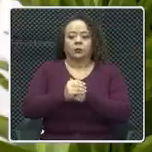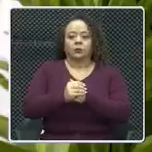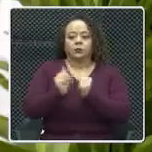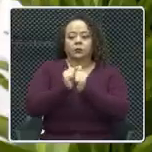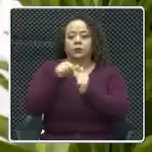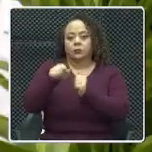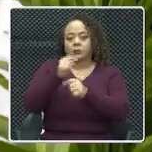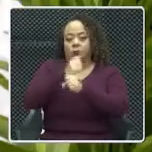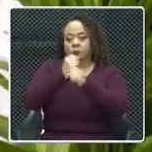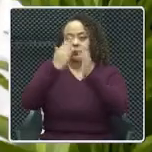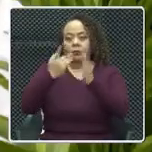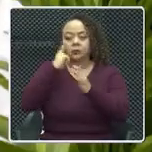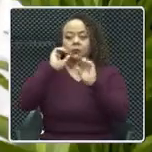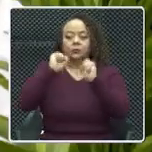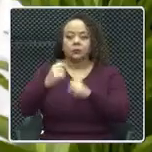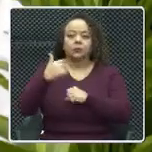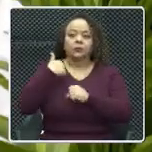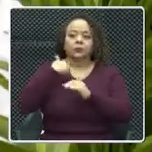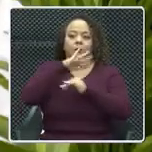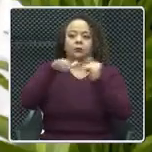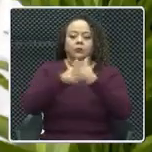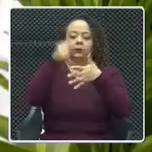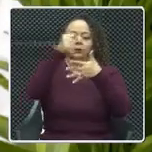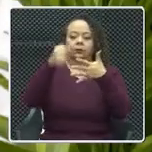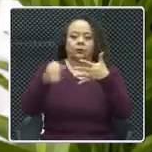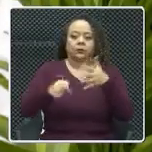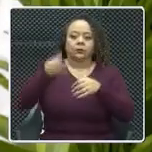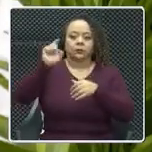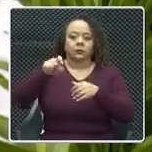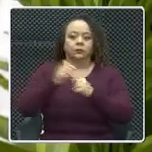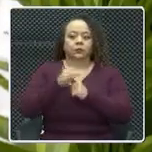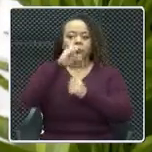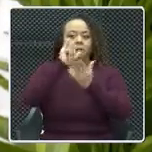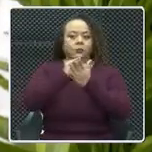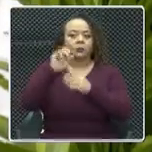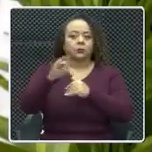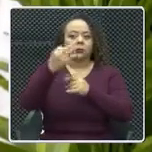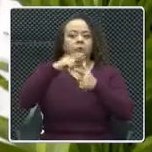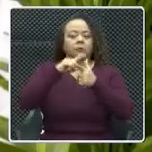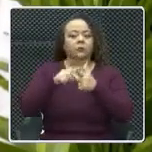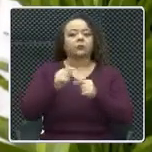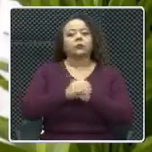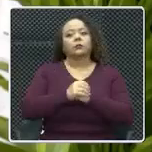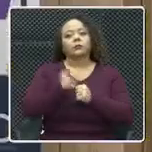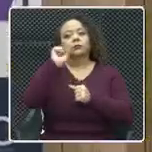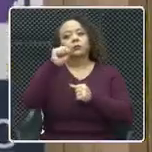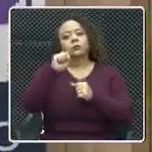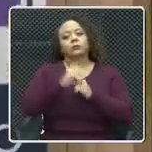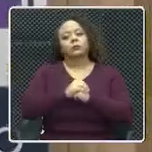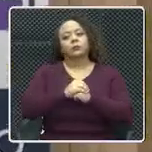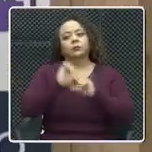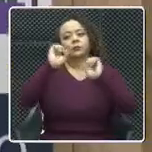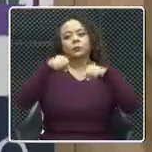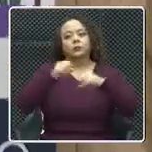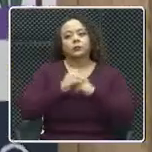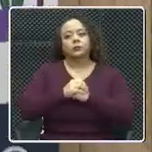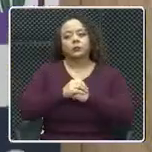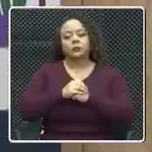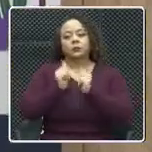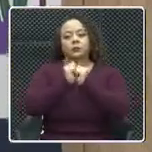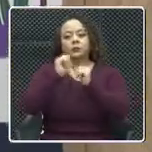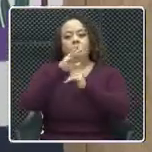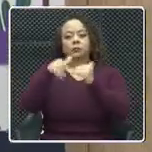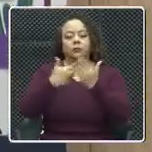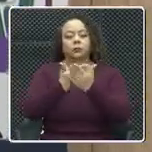colaborador para poder tener todos los elementos necesarios y de esta manera entonces sí poder con